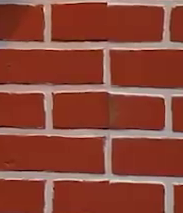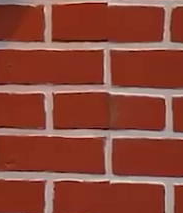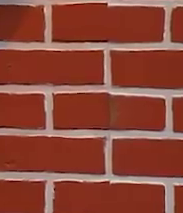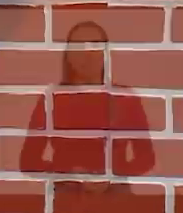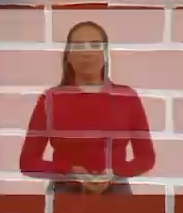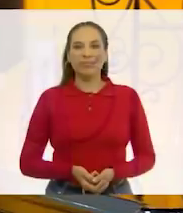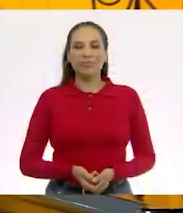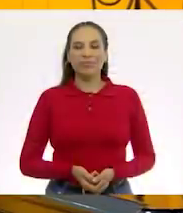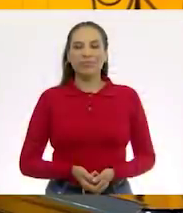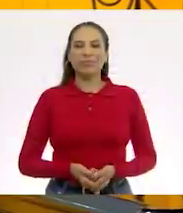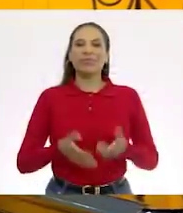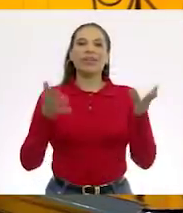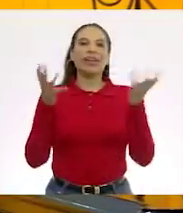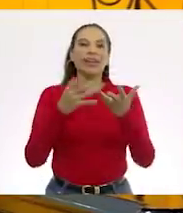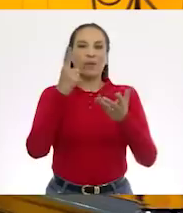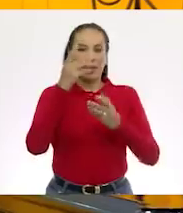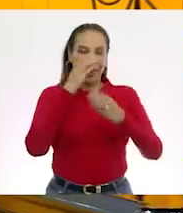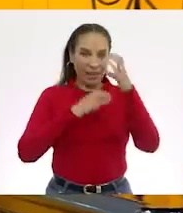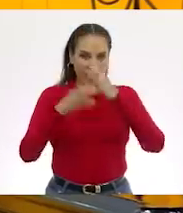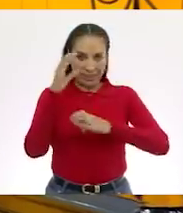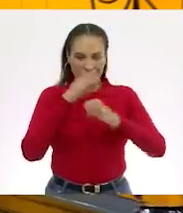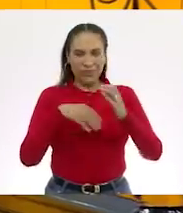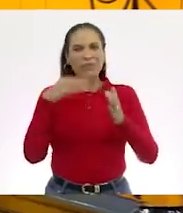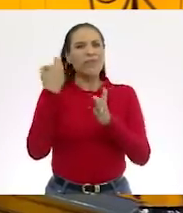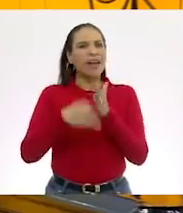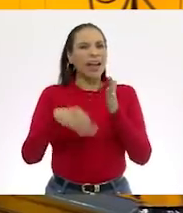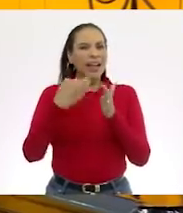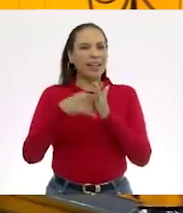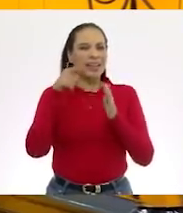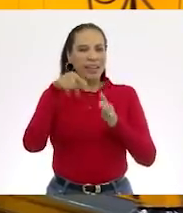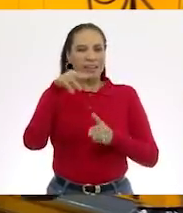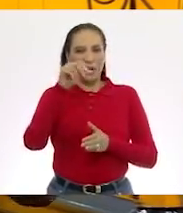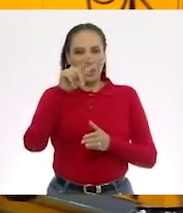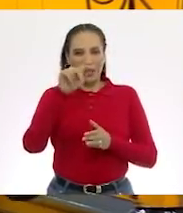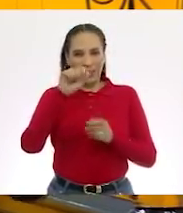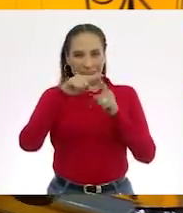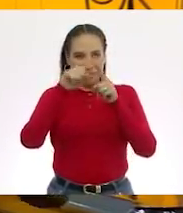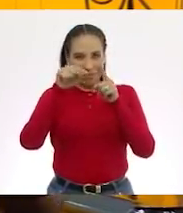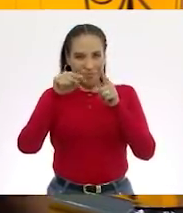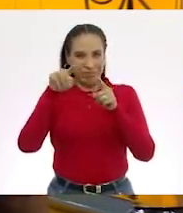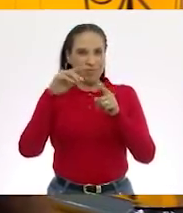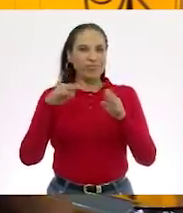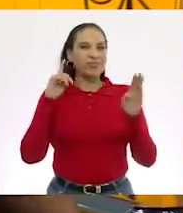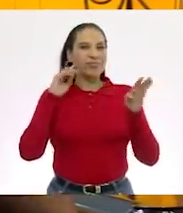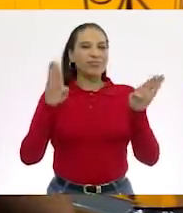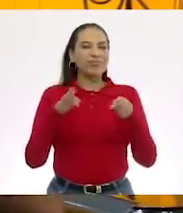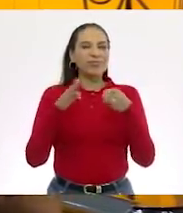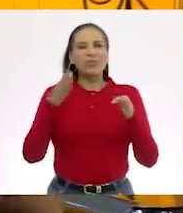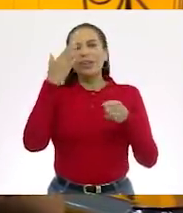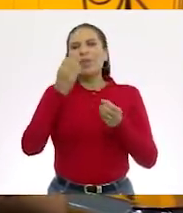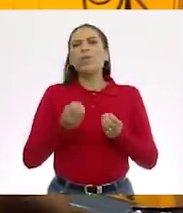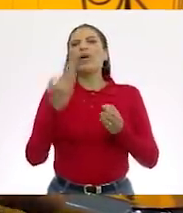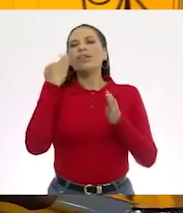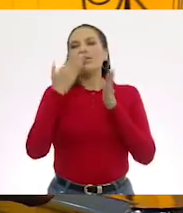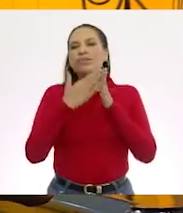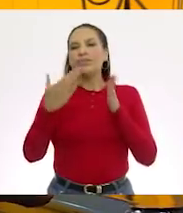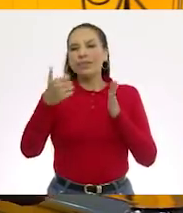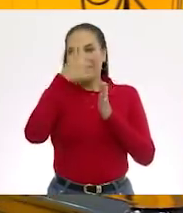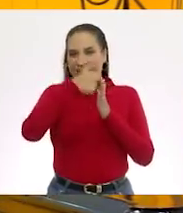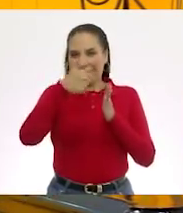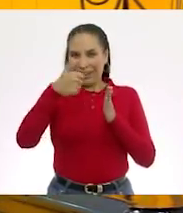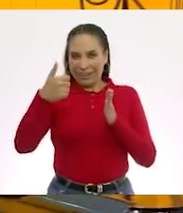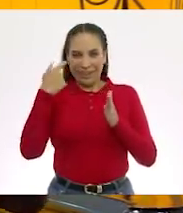sol. Para crear una canción, hacen falta las notas musicales, pero también tenemos que saber cuánto dura cada una de